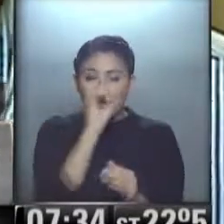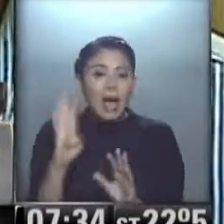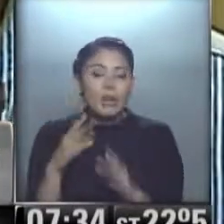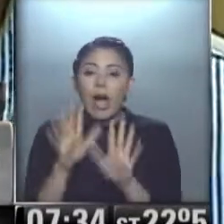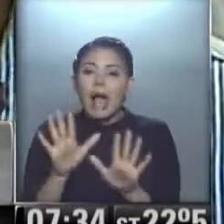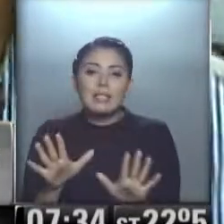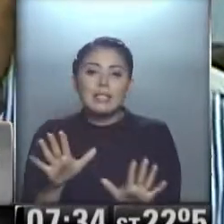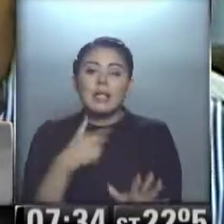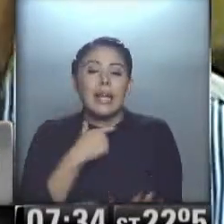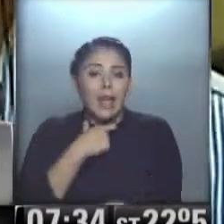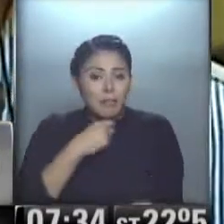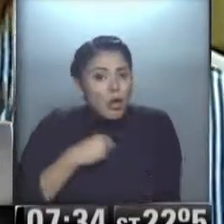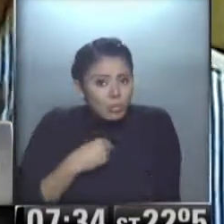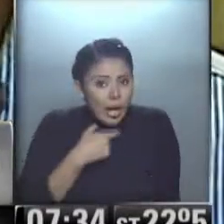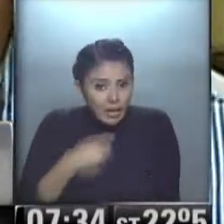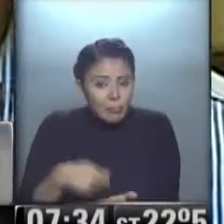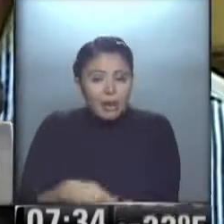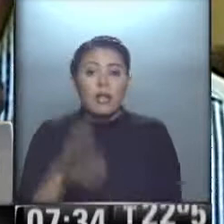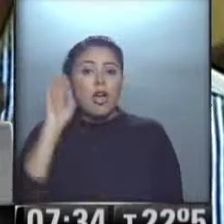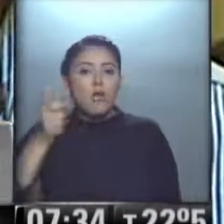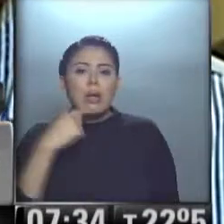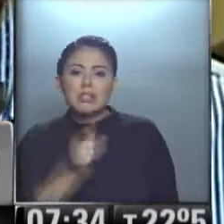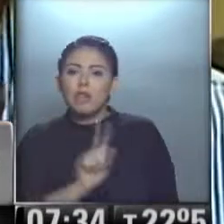manera expresar nuestra voluntad de pago. El juez